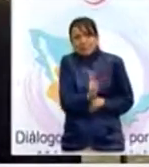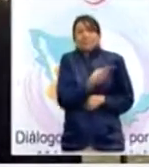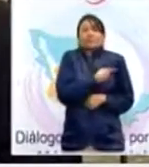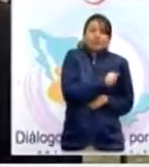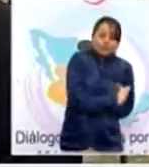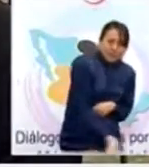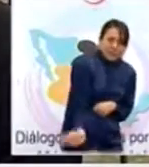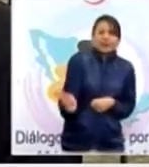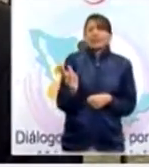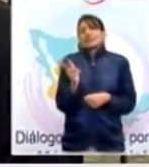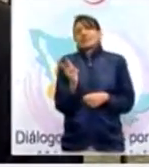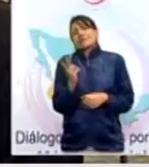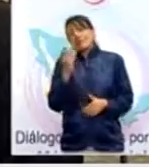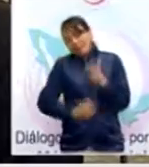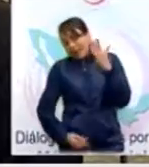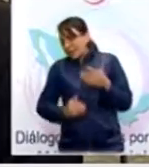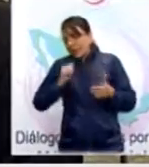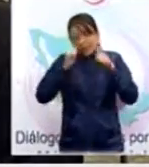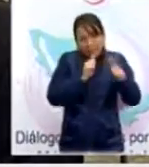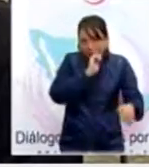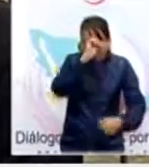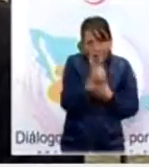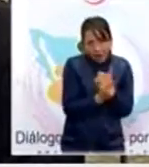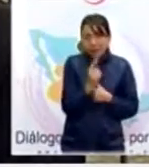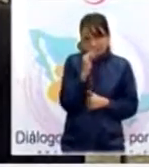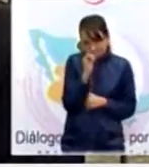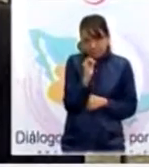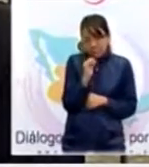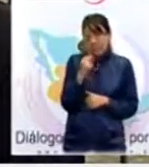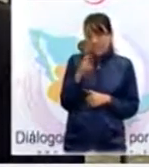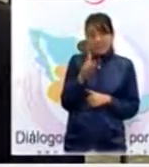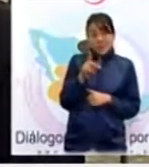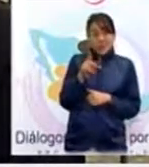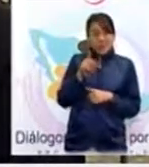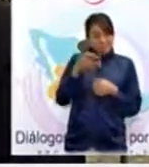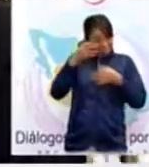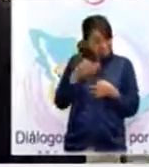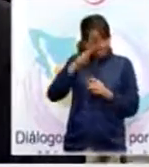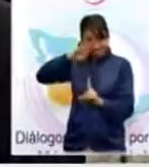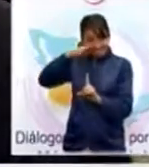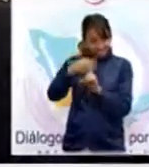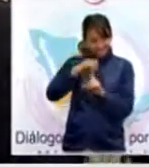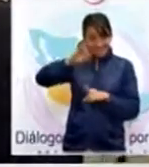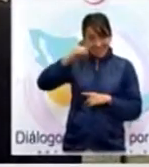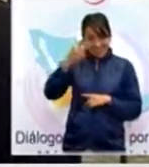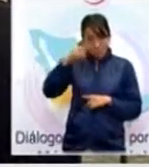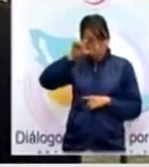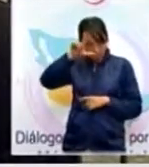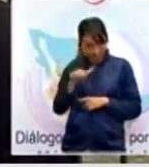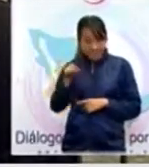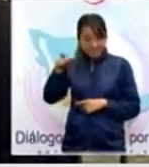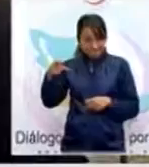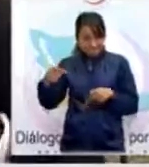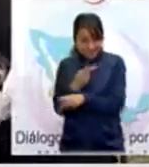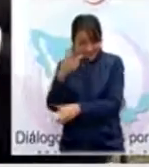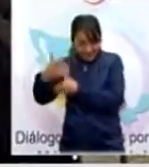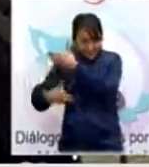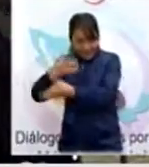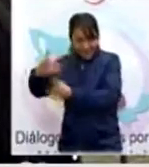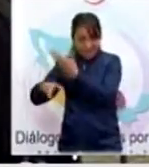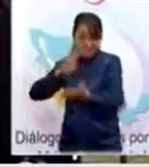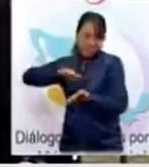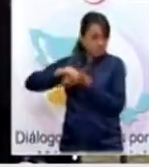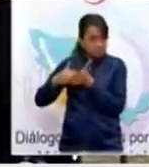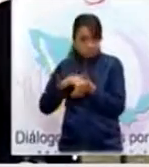Pero además de eso, reitero, en el caso concreto de Iguala, el crimen organizado o la delincuencia organizada no se mide desde